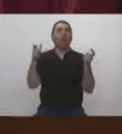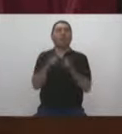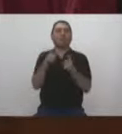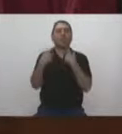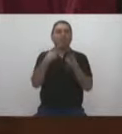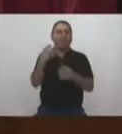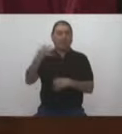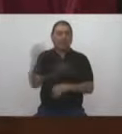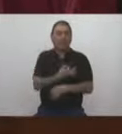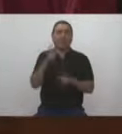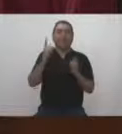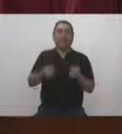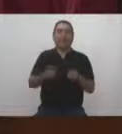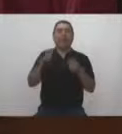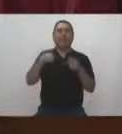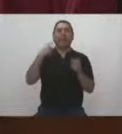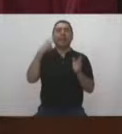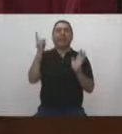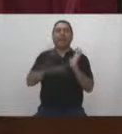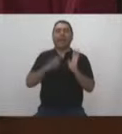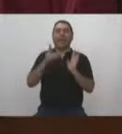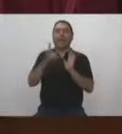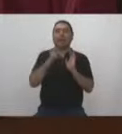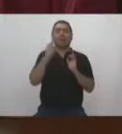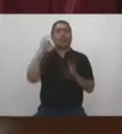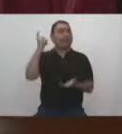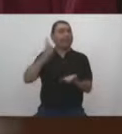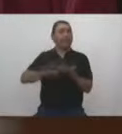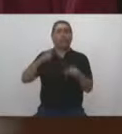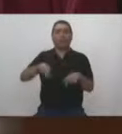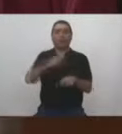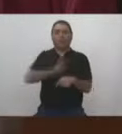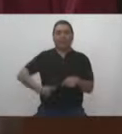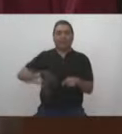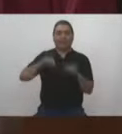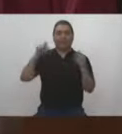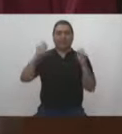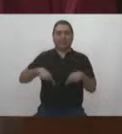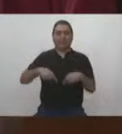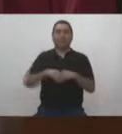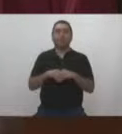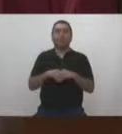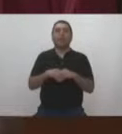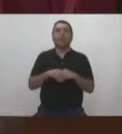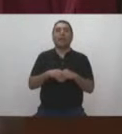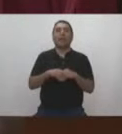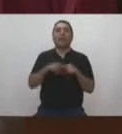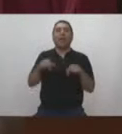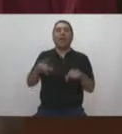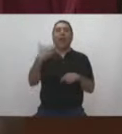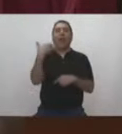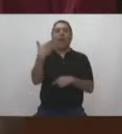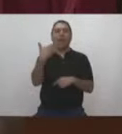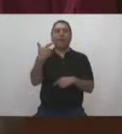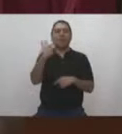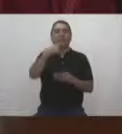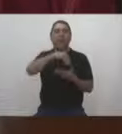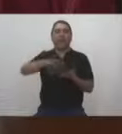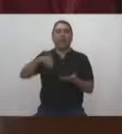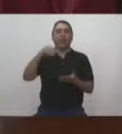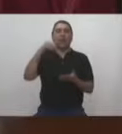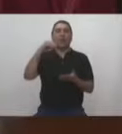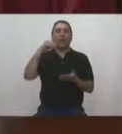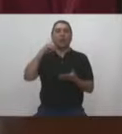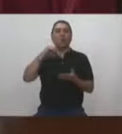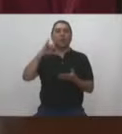nacionales mostraban mi foto como era como un senador que convalidé aquella sesión sin haber participado y haberme retirado de la